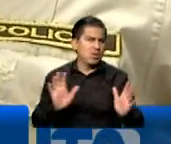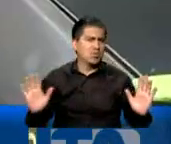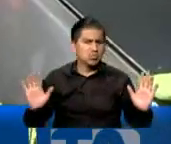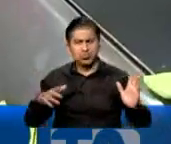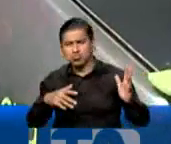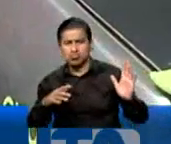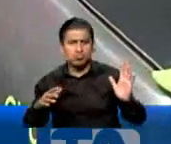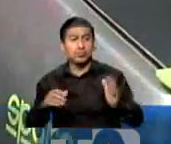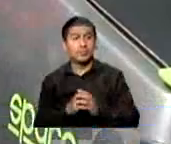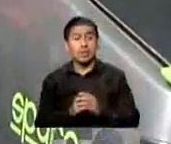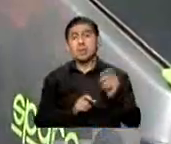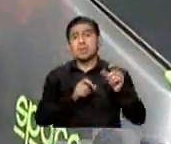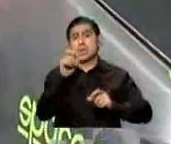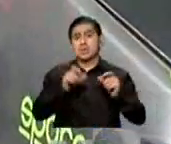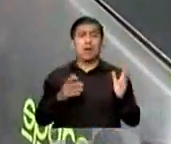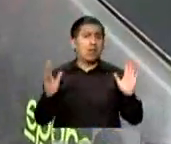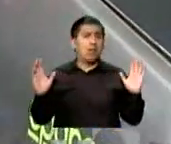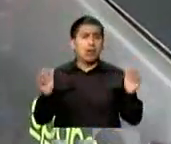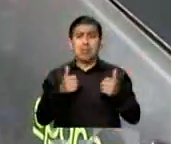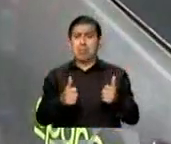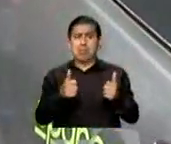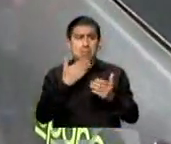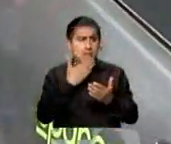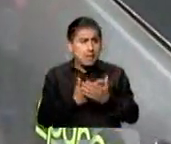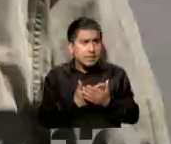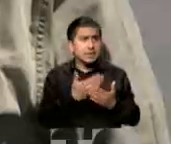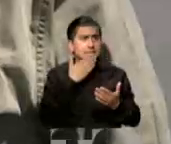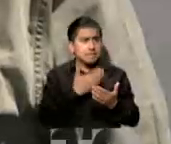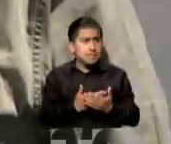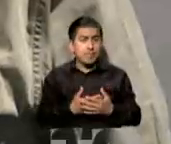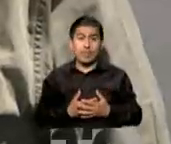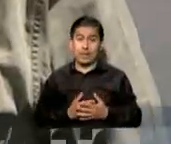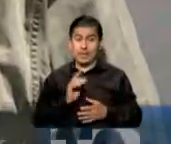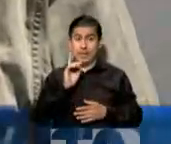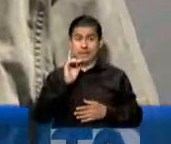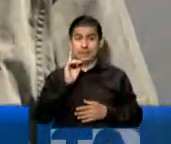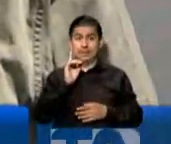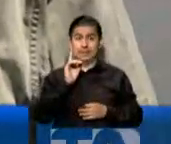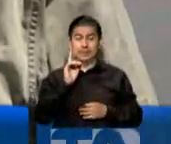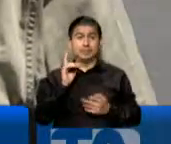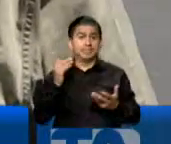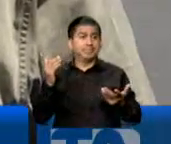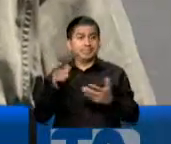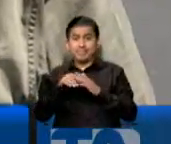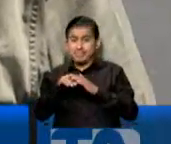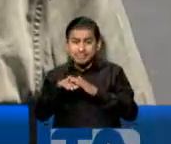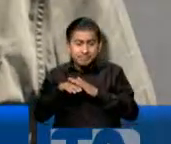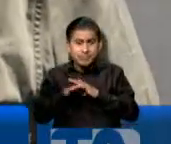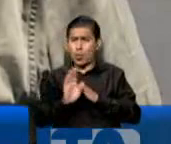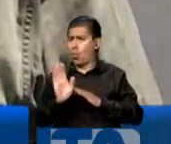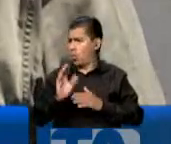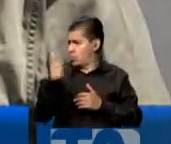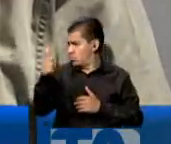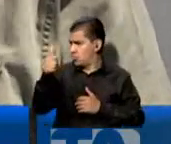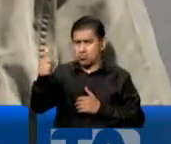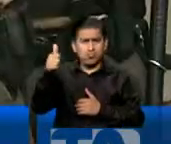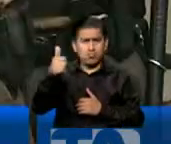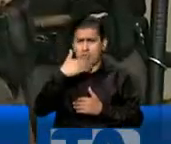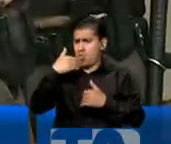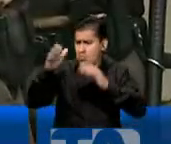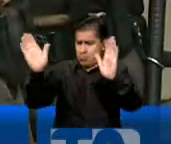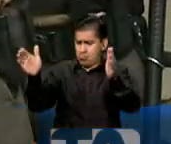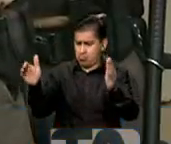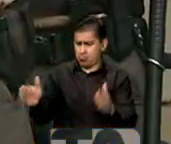actos vandálicos. Los ciudadanos estuvieron de acuerdo con estos controles. Y antes de que la inseguridad nos gane, está bien que se hagan estos registros, está